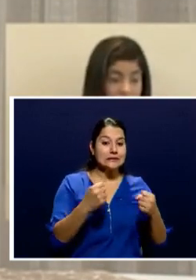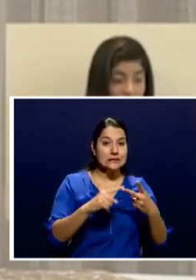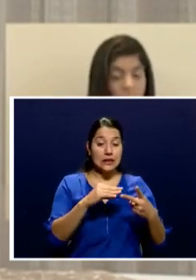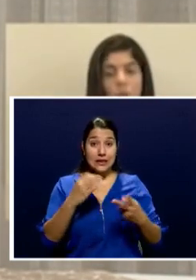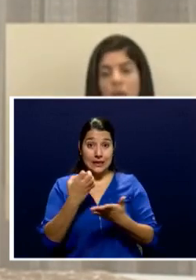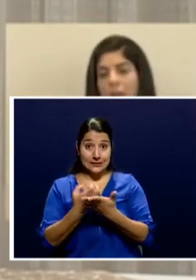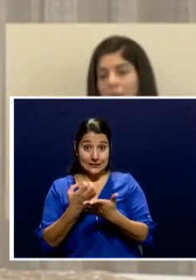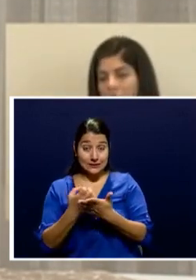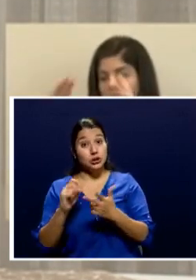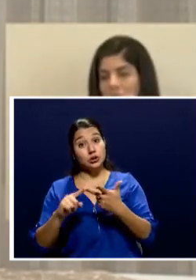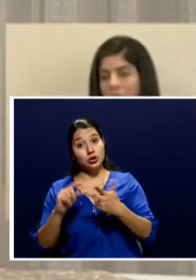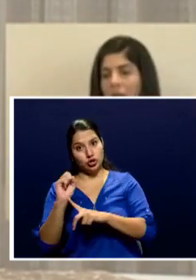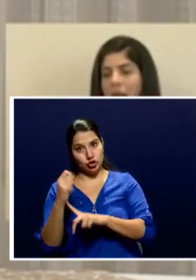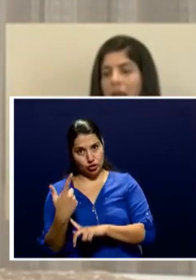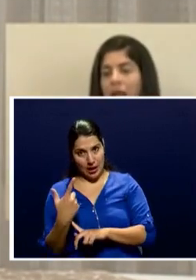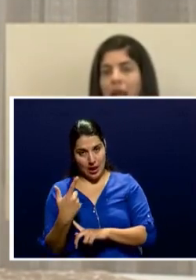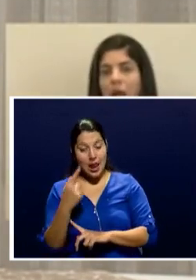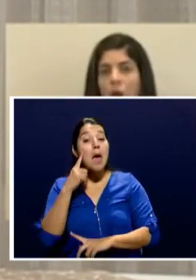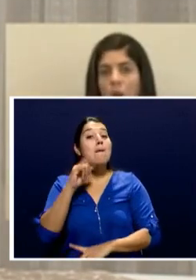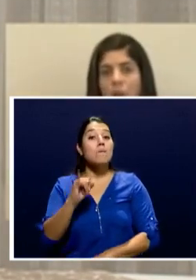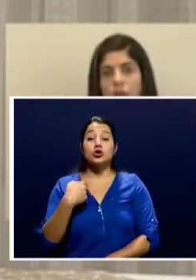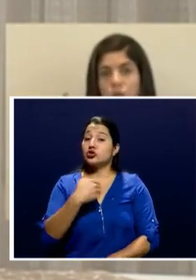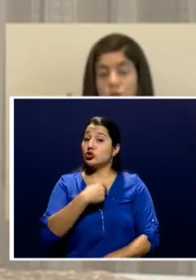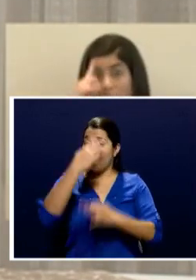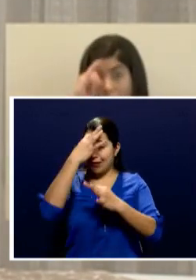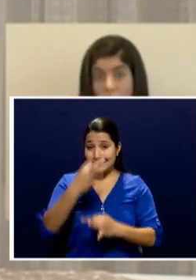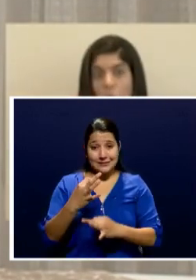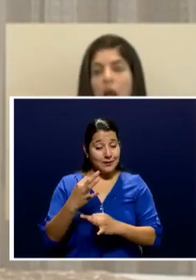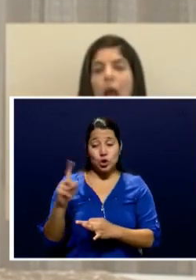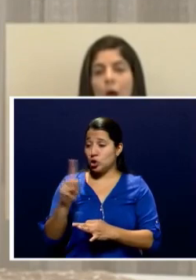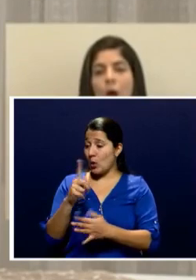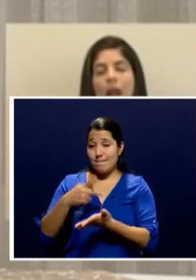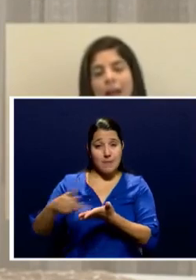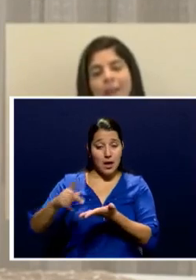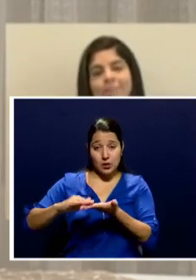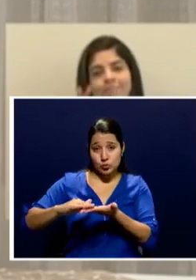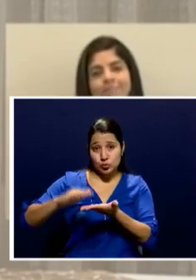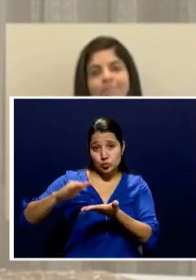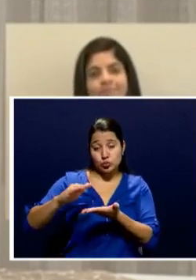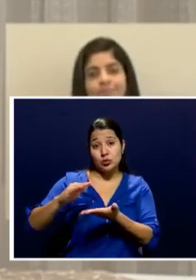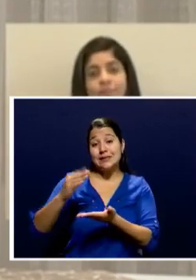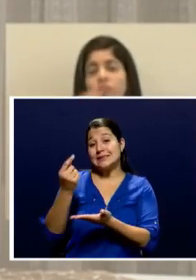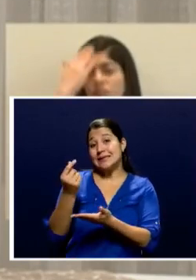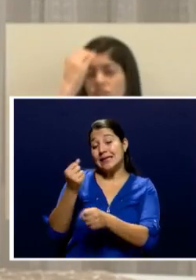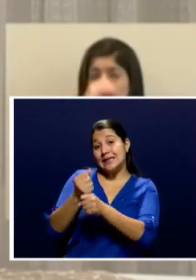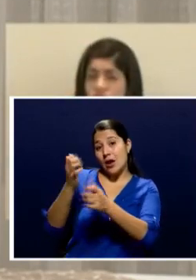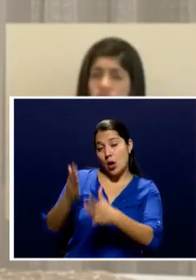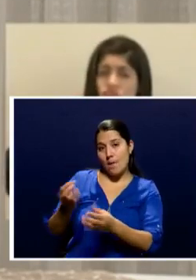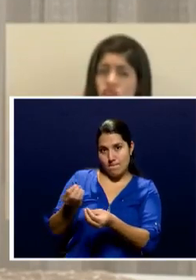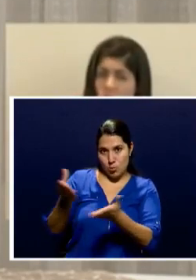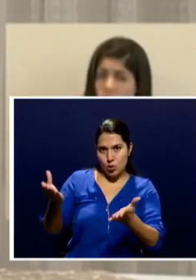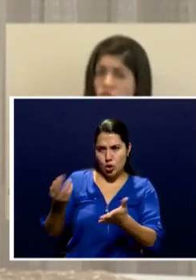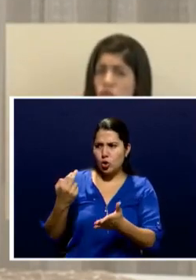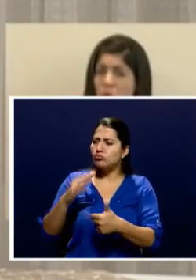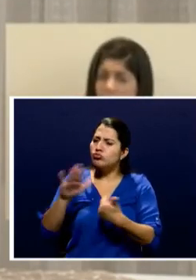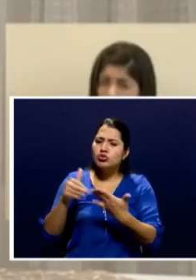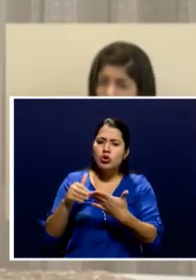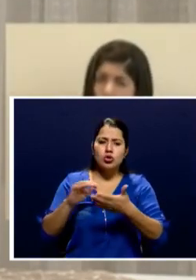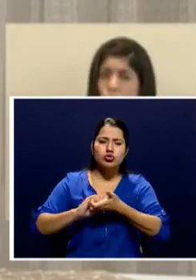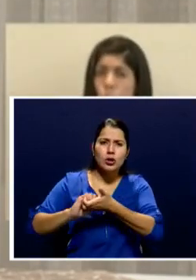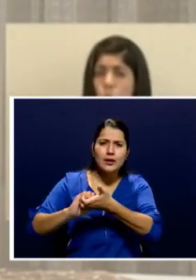social. Es por ello que hemos tomado esta medida y que sabemos que con unión, solidaridad y fortaleza y todos juntos